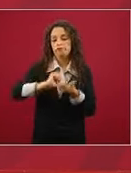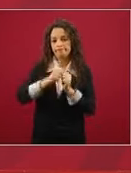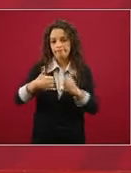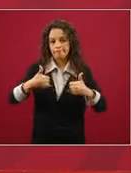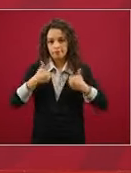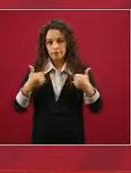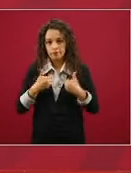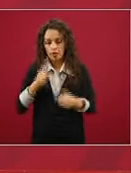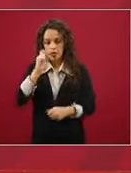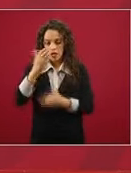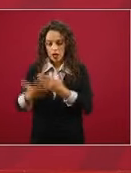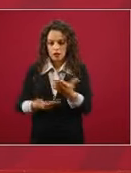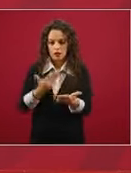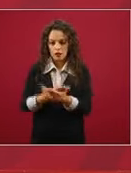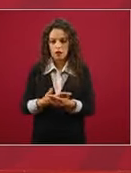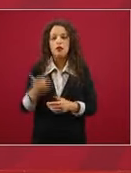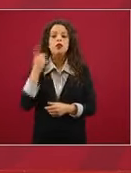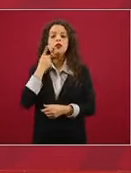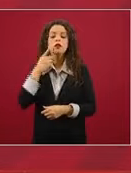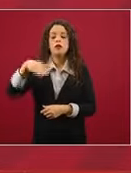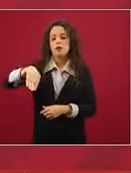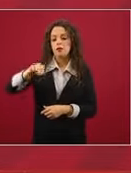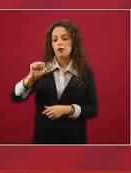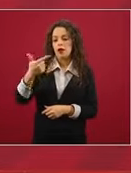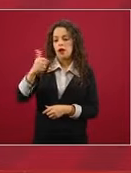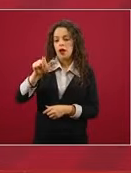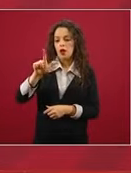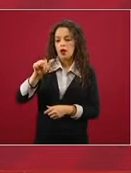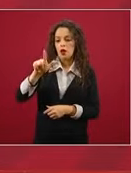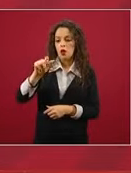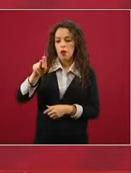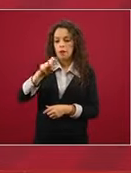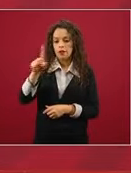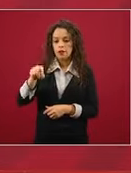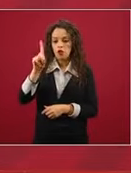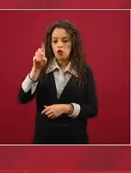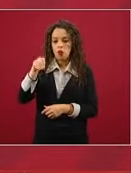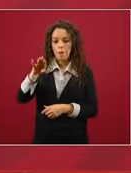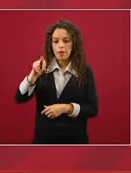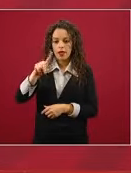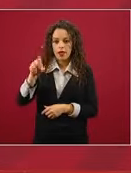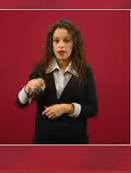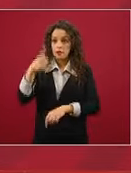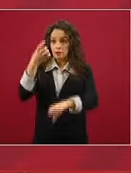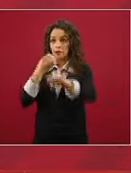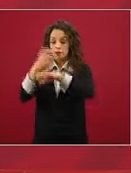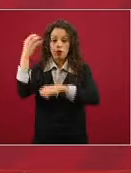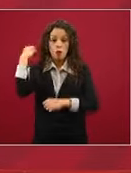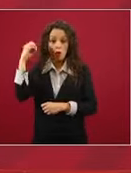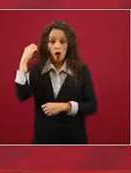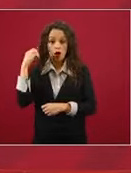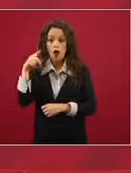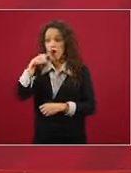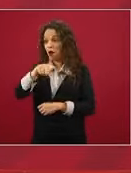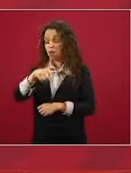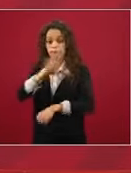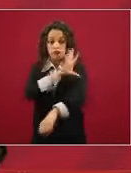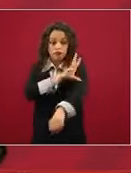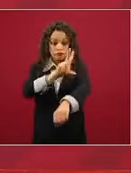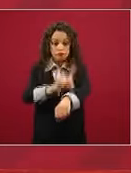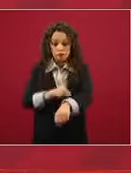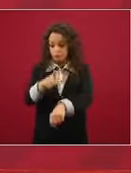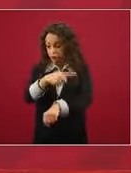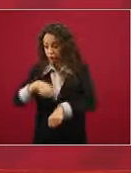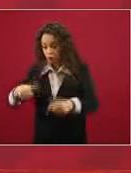la diputada Magali López Domínguez de Oaxaca, que fue respaldada por su coordinador de grupo parlamentario